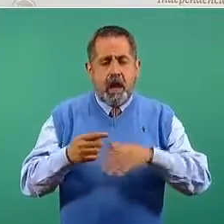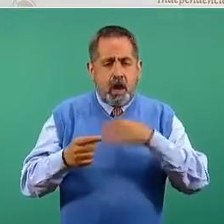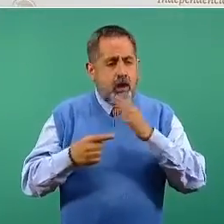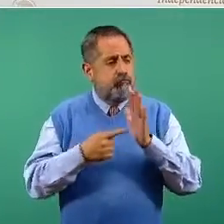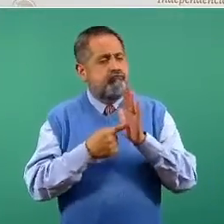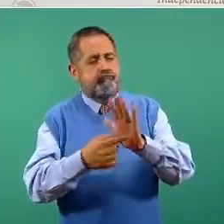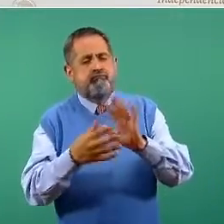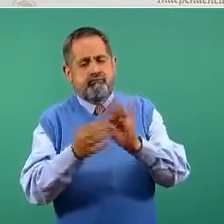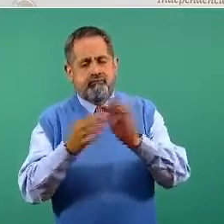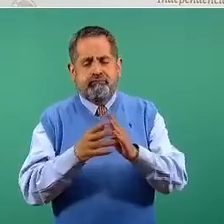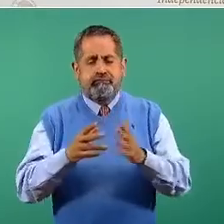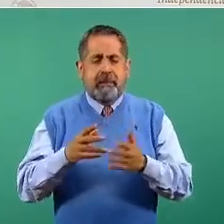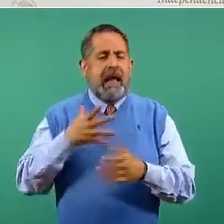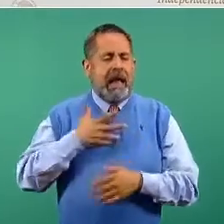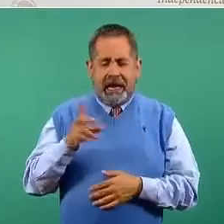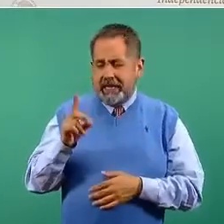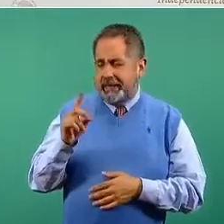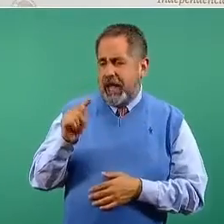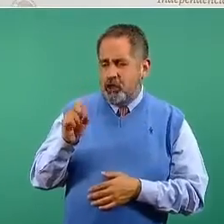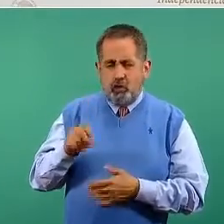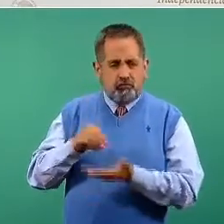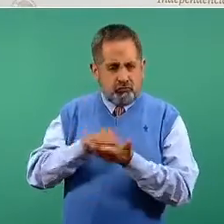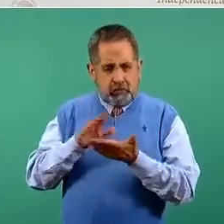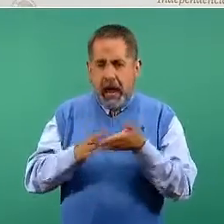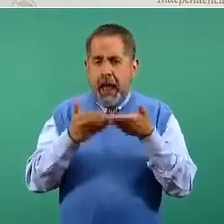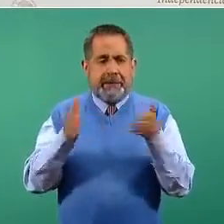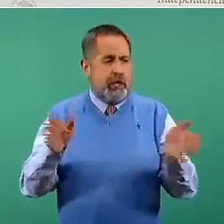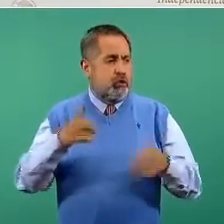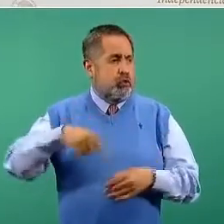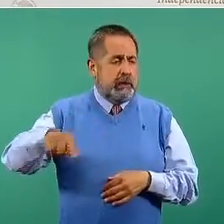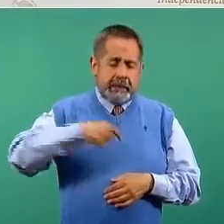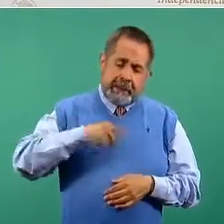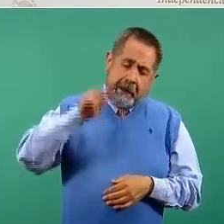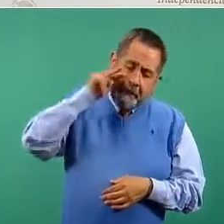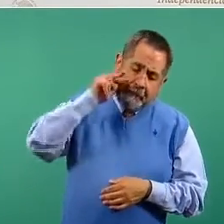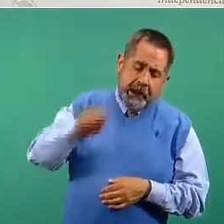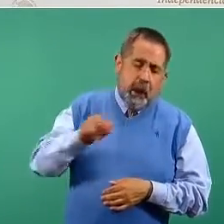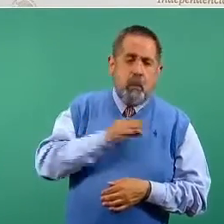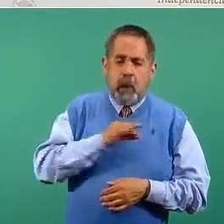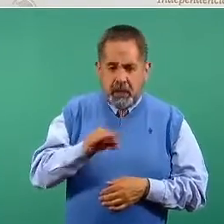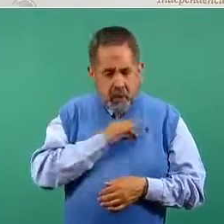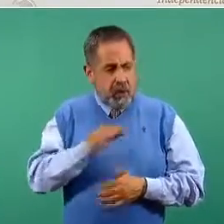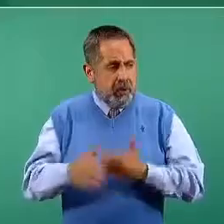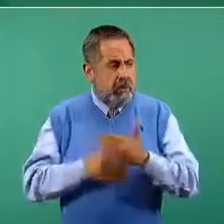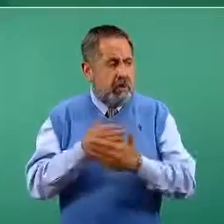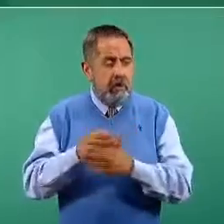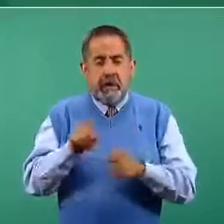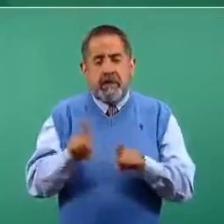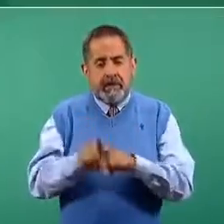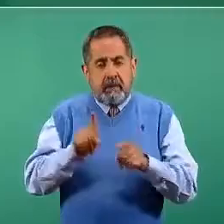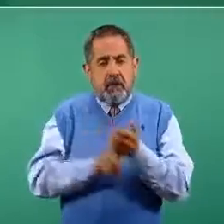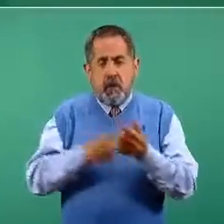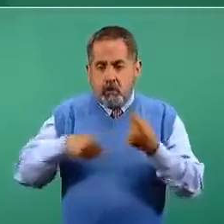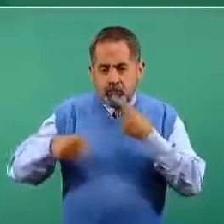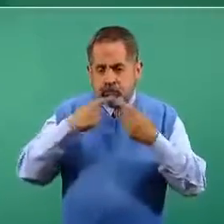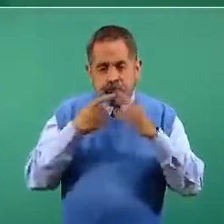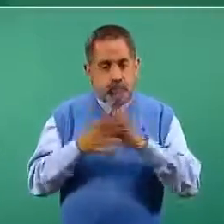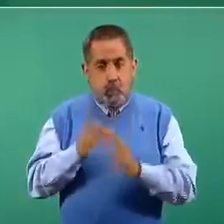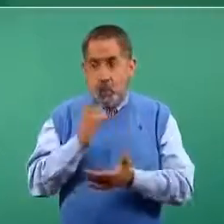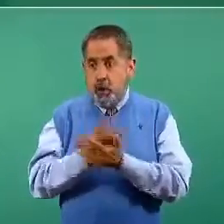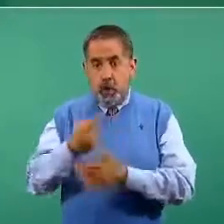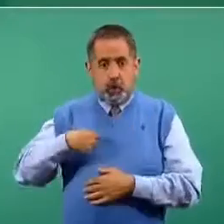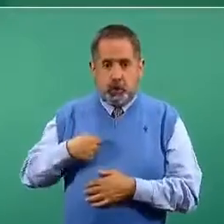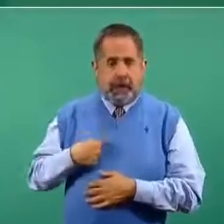directa, tenemos bases de datos de acceso abierto, datos abiertos, y también el análisis que hacemos no solo